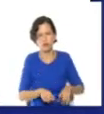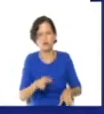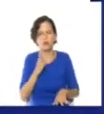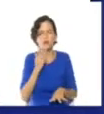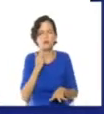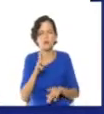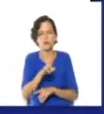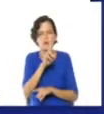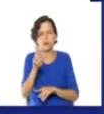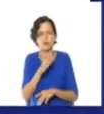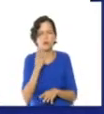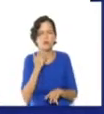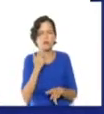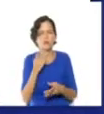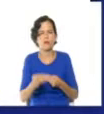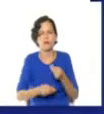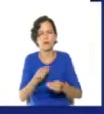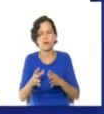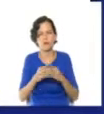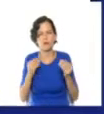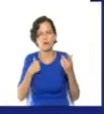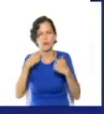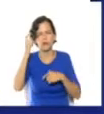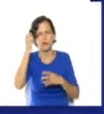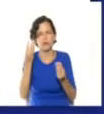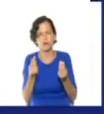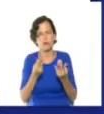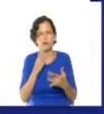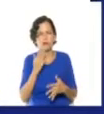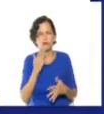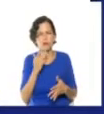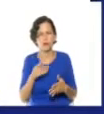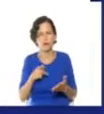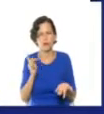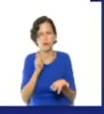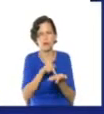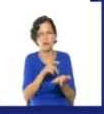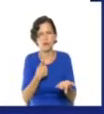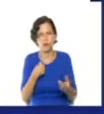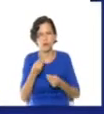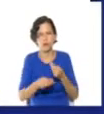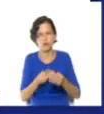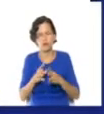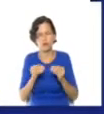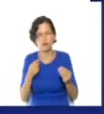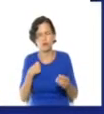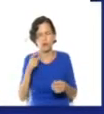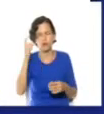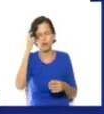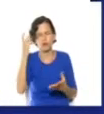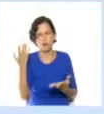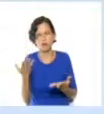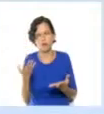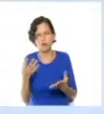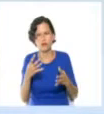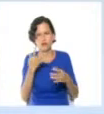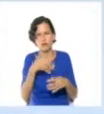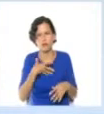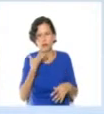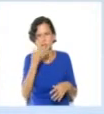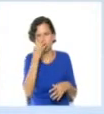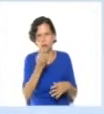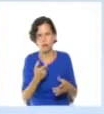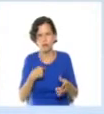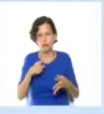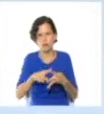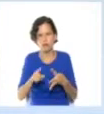Usar ejemplos cotidianos, usar muchos ejemplos para llevar a la cotidianidad este contenido tan abstracto y tan teórico, y usar esas